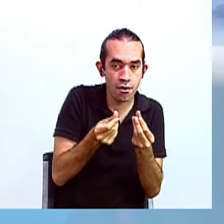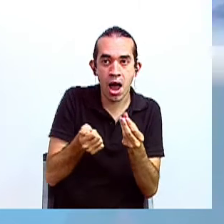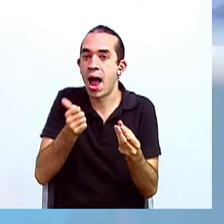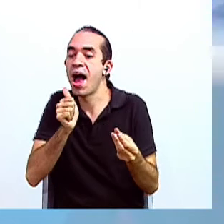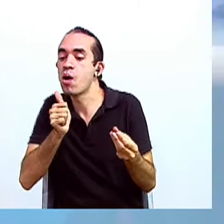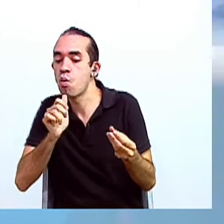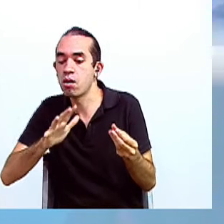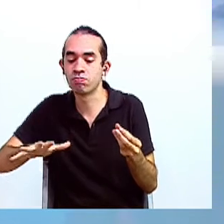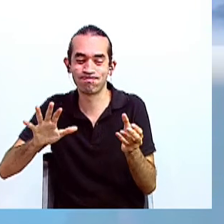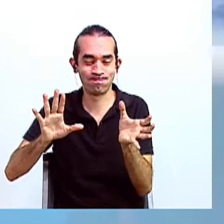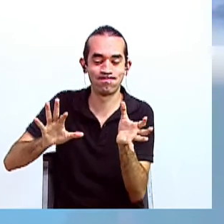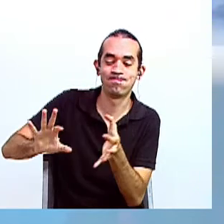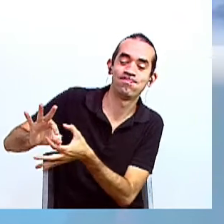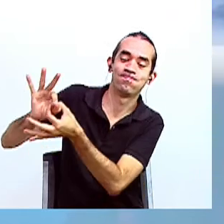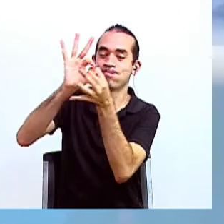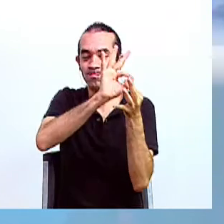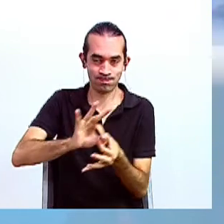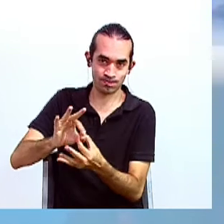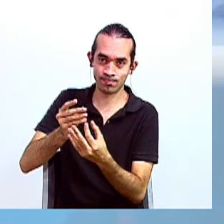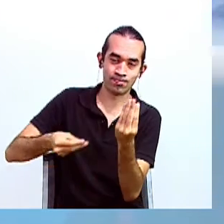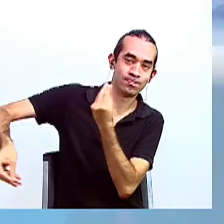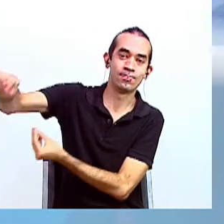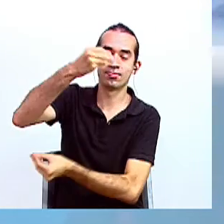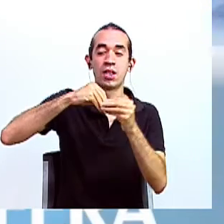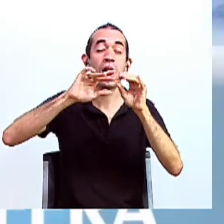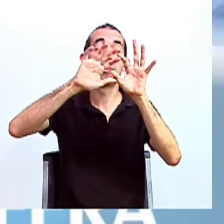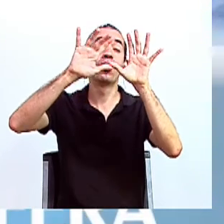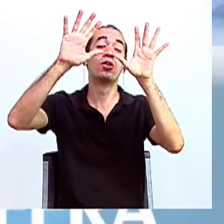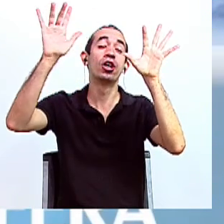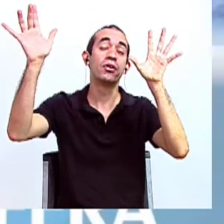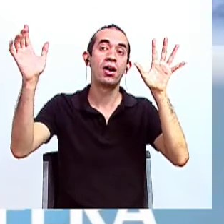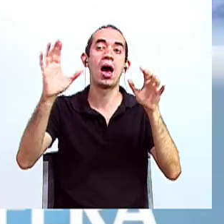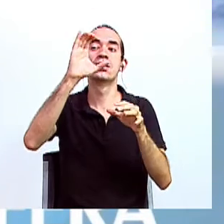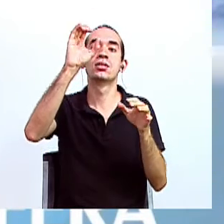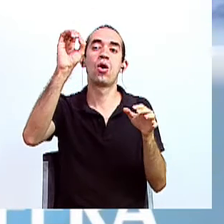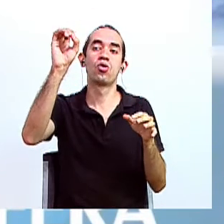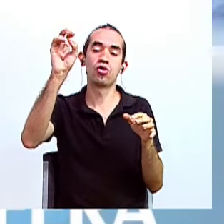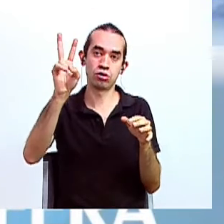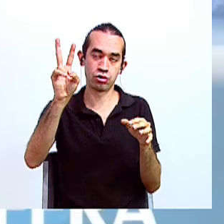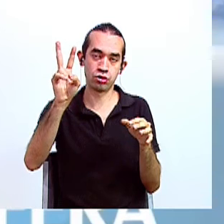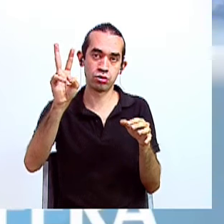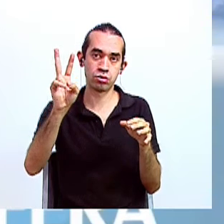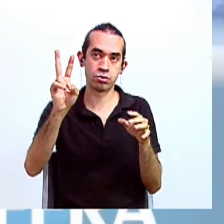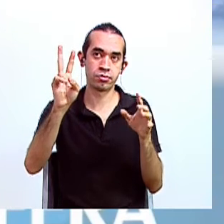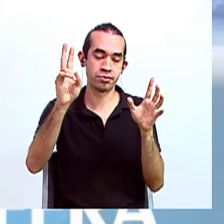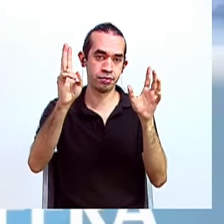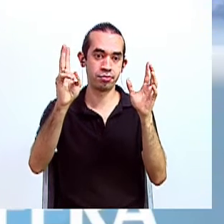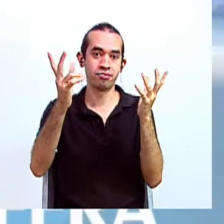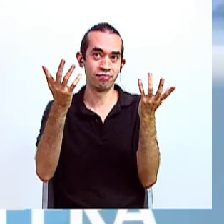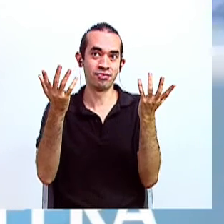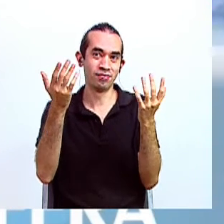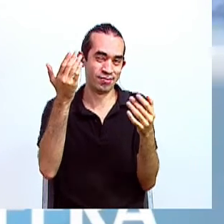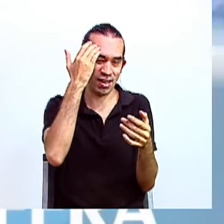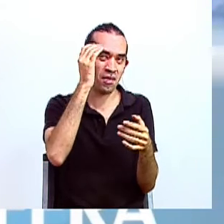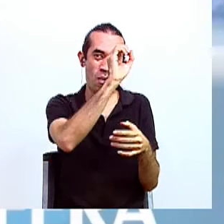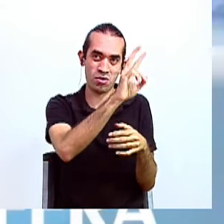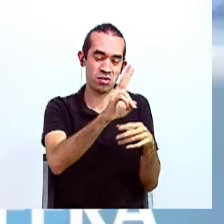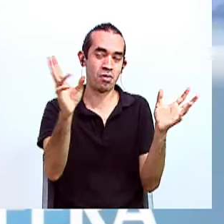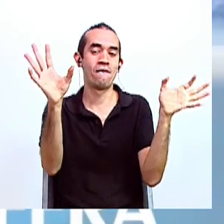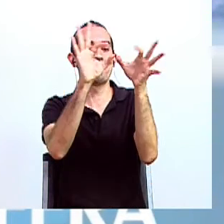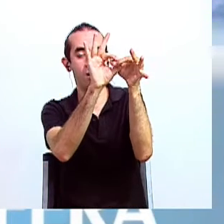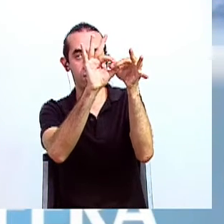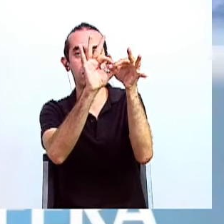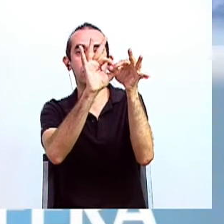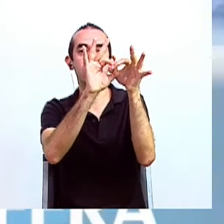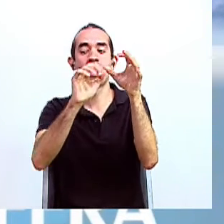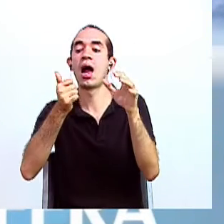hidrosfera de la Tierra. En la atmósfera se presenta en forma de dióxido de carbono al combinarse con el oxígeno, en la hidrosfera